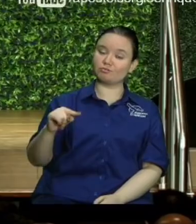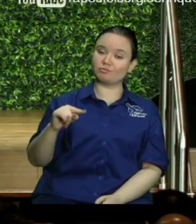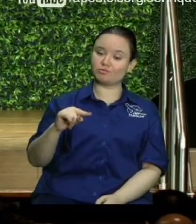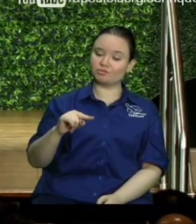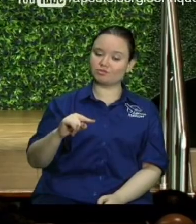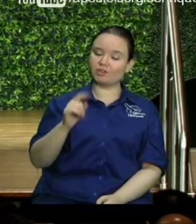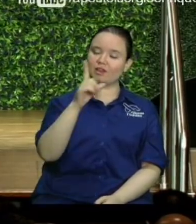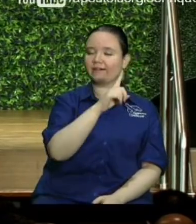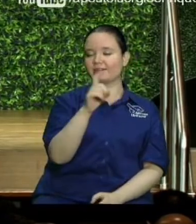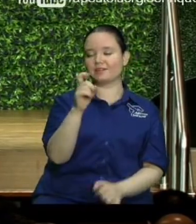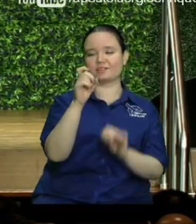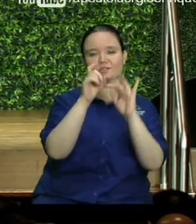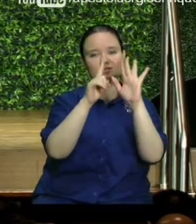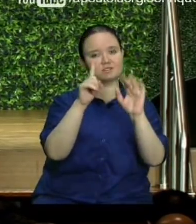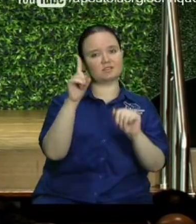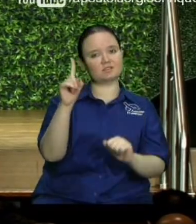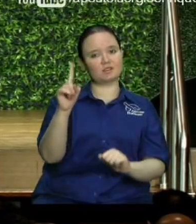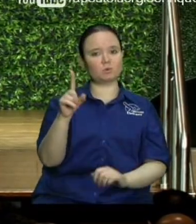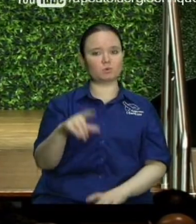61 generación.